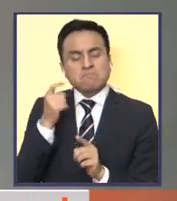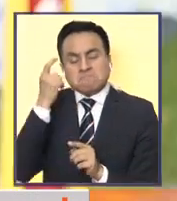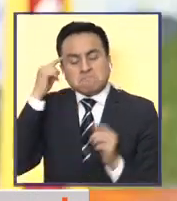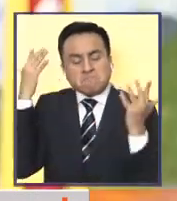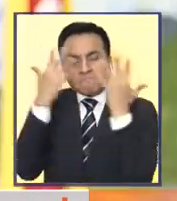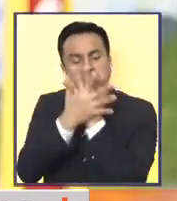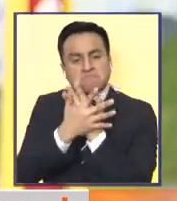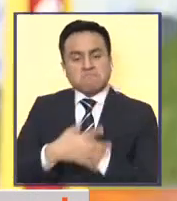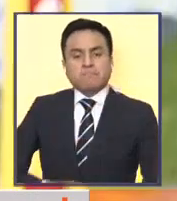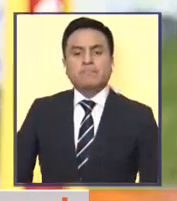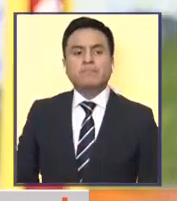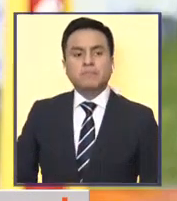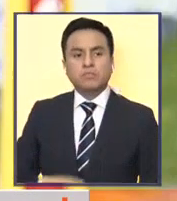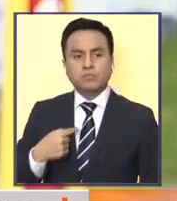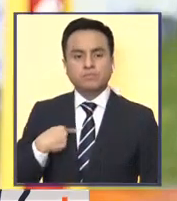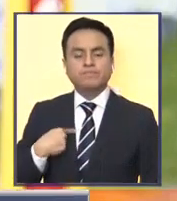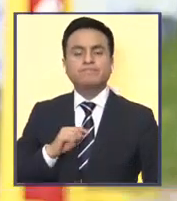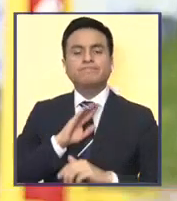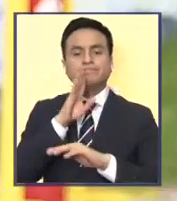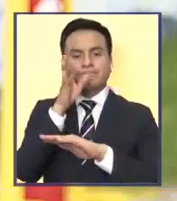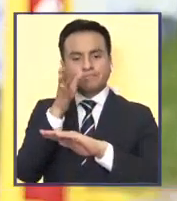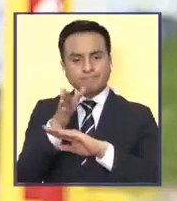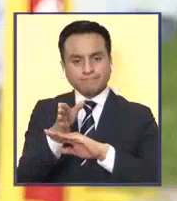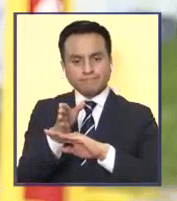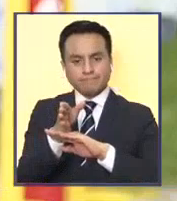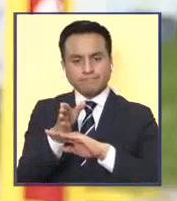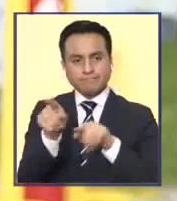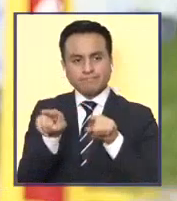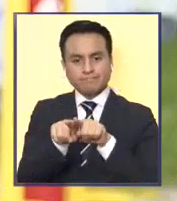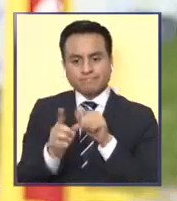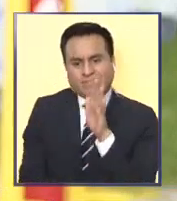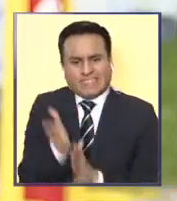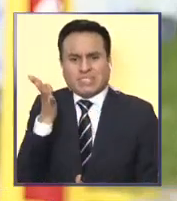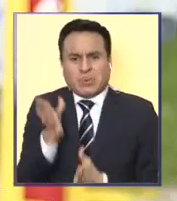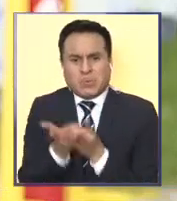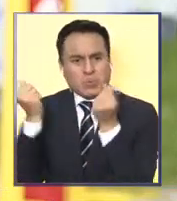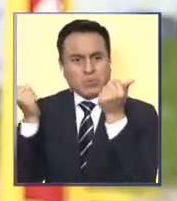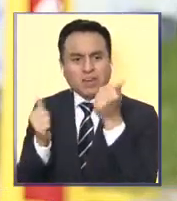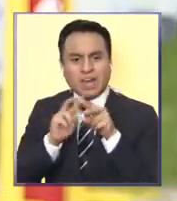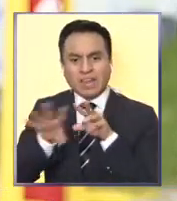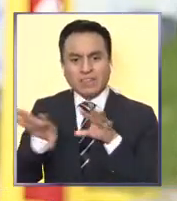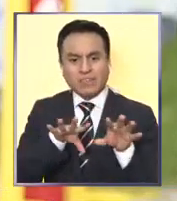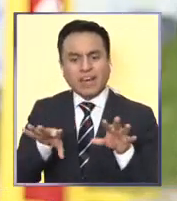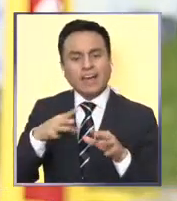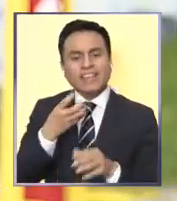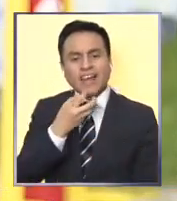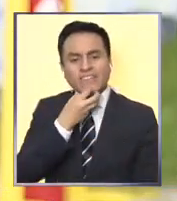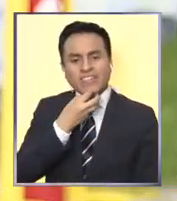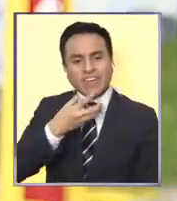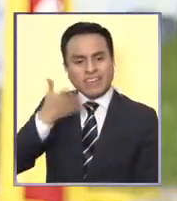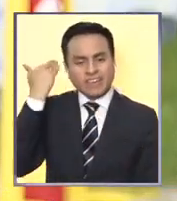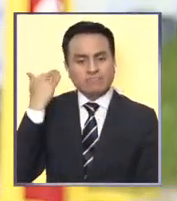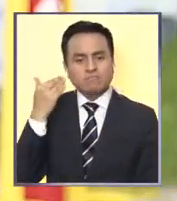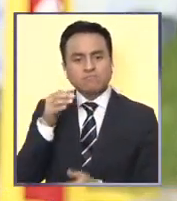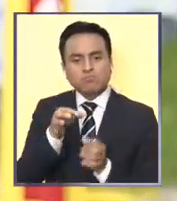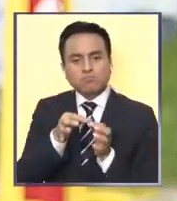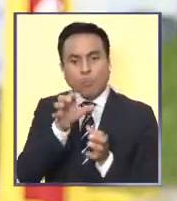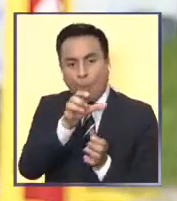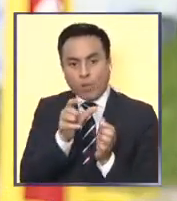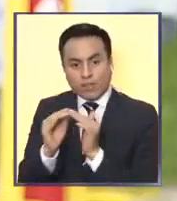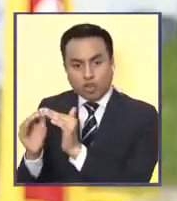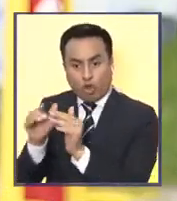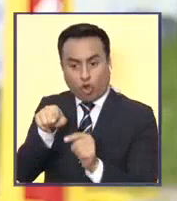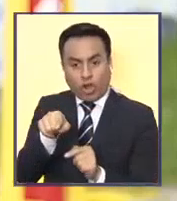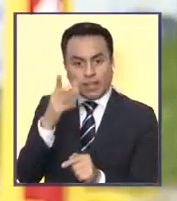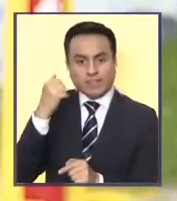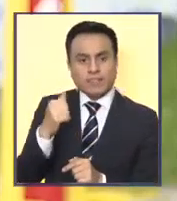percatado. He tenido que ir a salir arrancando de una actividad navideña en alguna población también.